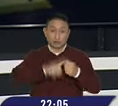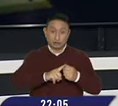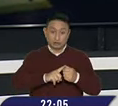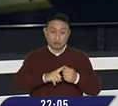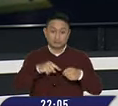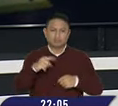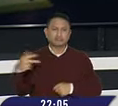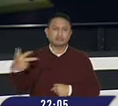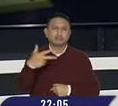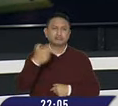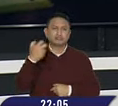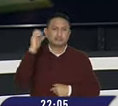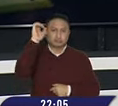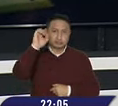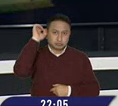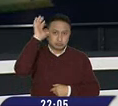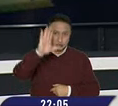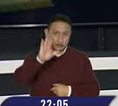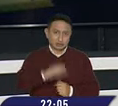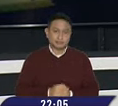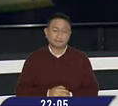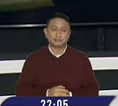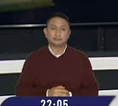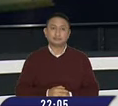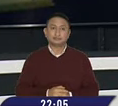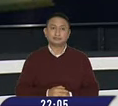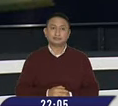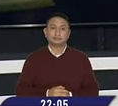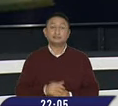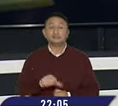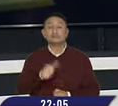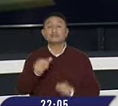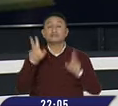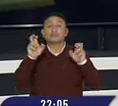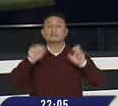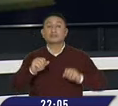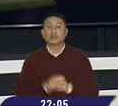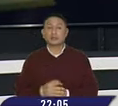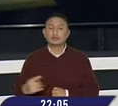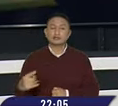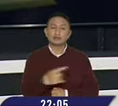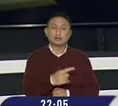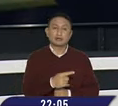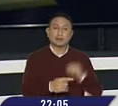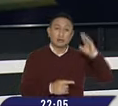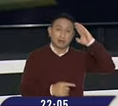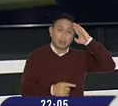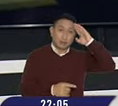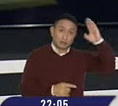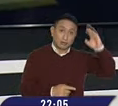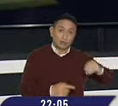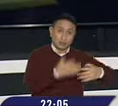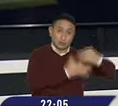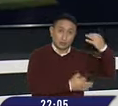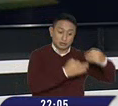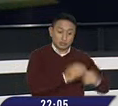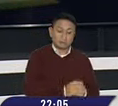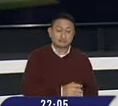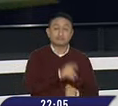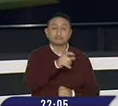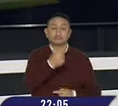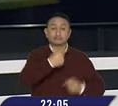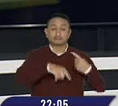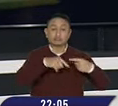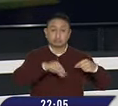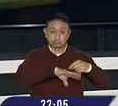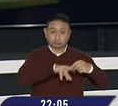quedó grabado en videos de cámaras de seguridad. En otro tema, un enfrentamiento entre agentes de la policía judicial y